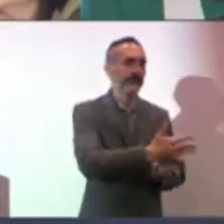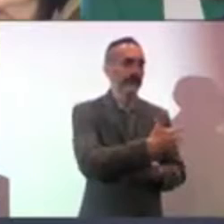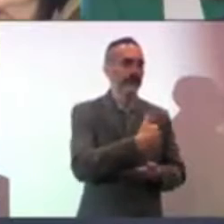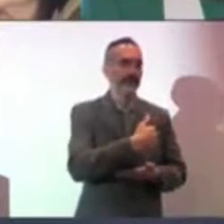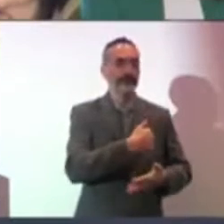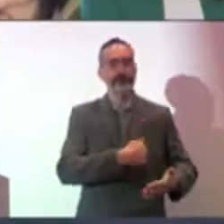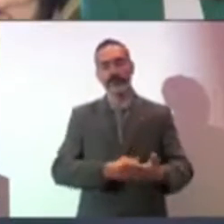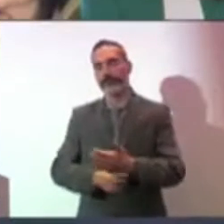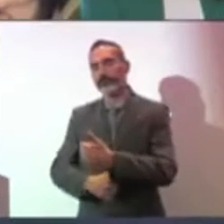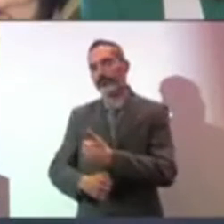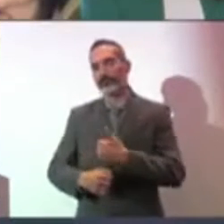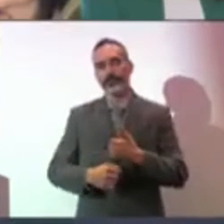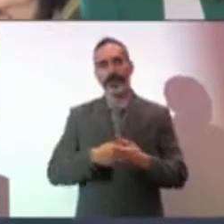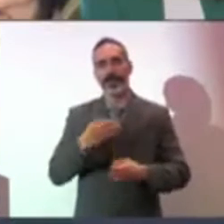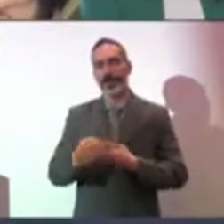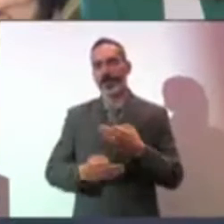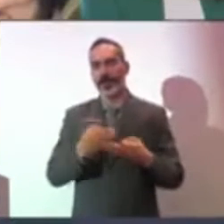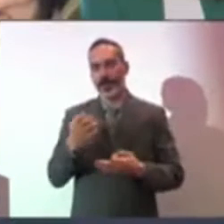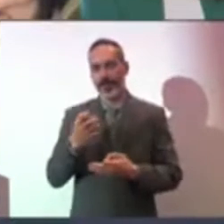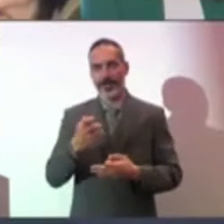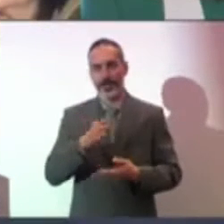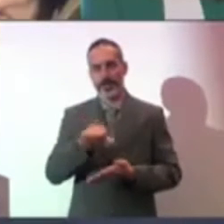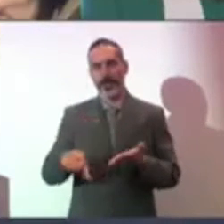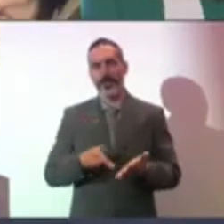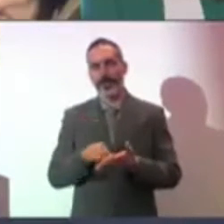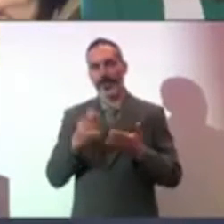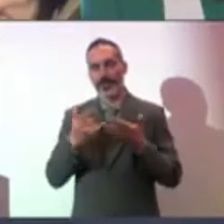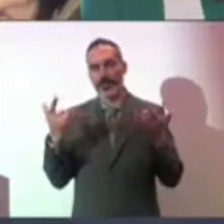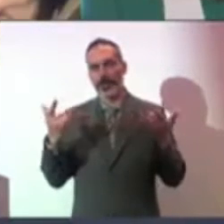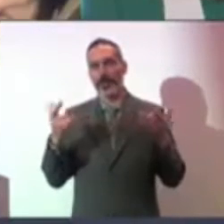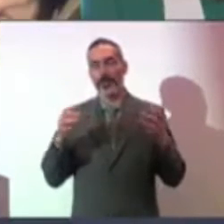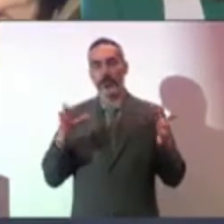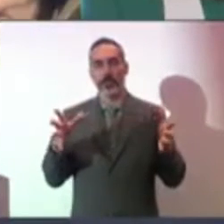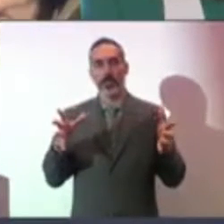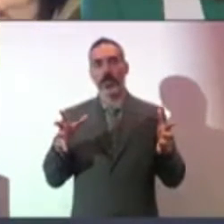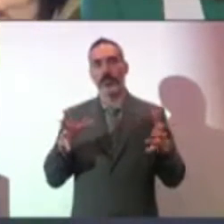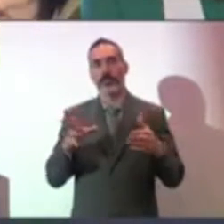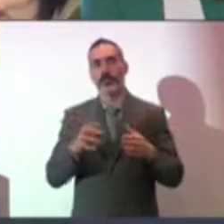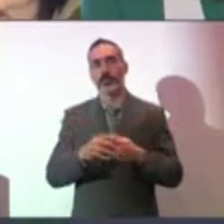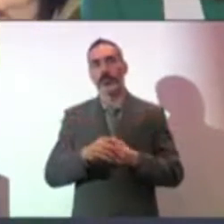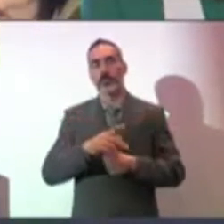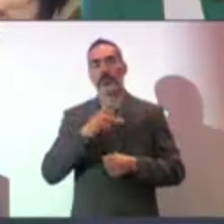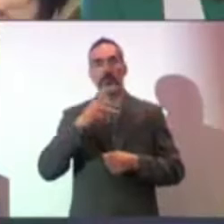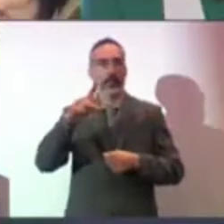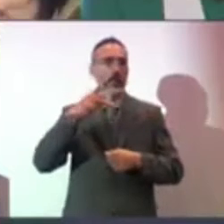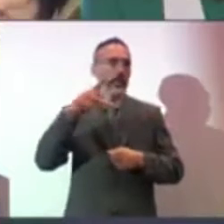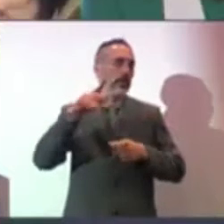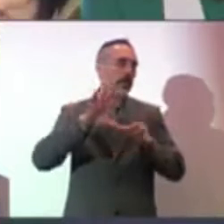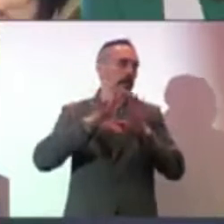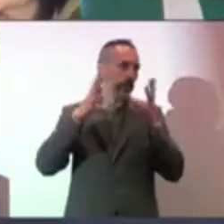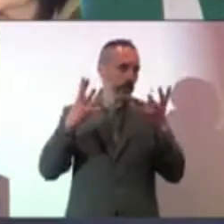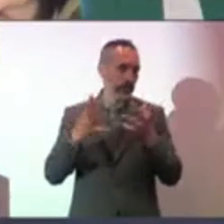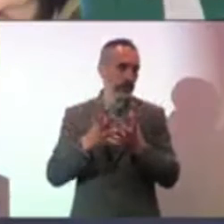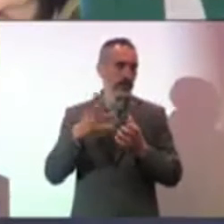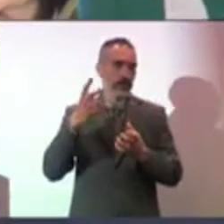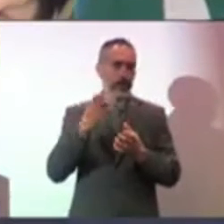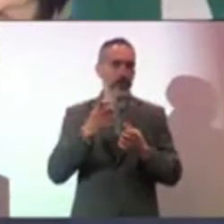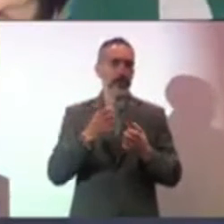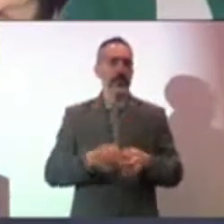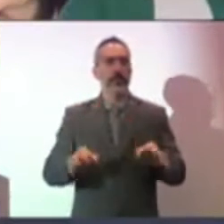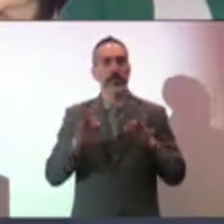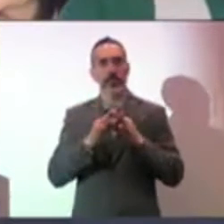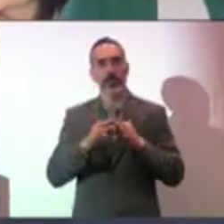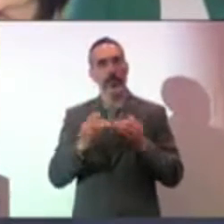nuestra casa, nuestro centro histórico, patrimonio mundial? cómo se han atendido a los grupos